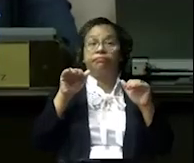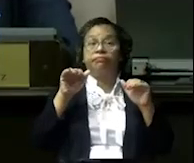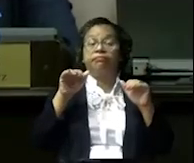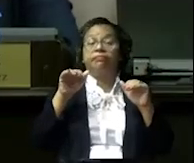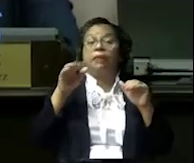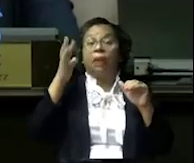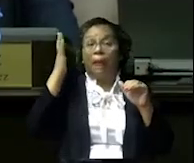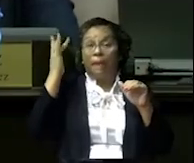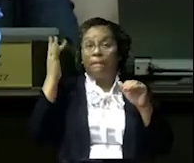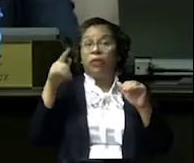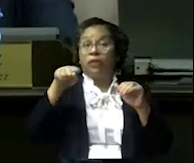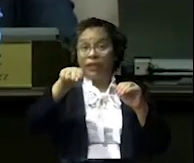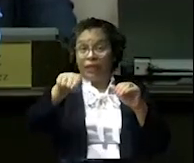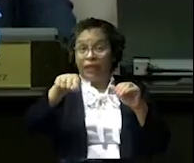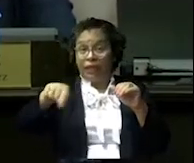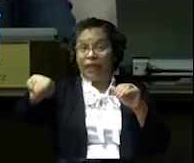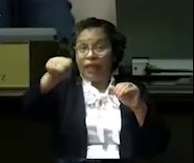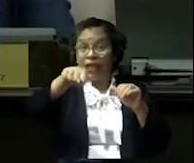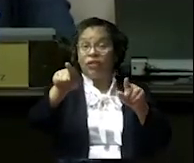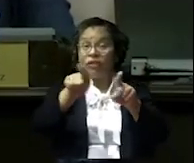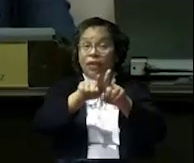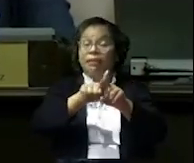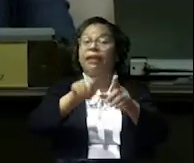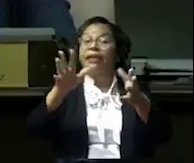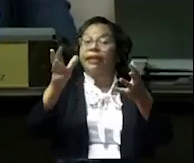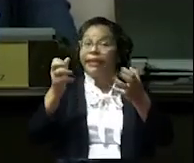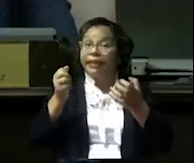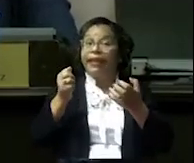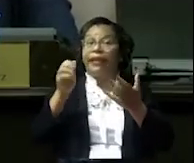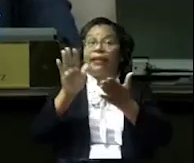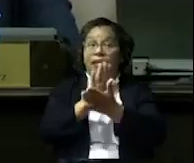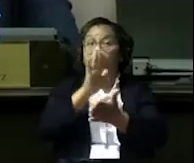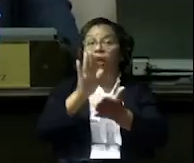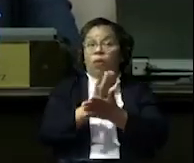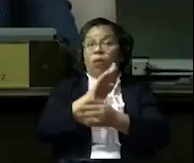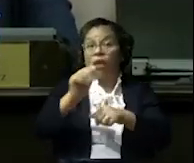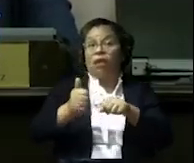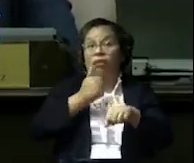educación es bastante importante, pero se le prohibió por el tema de medio ambiente. Muchas gracias.